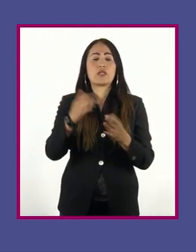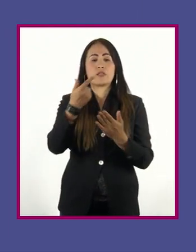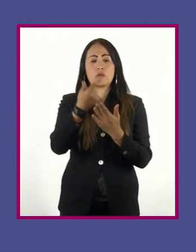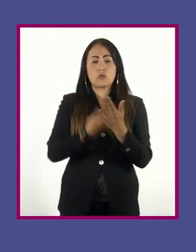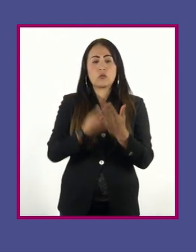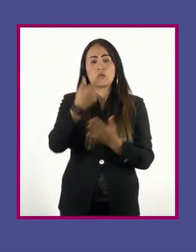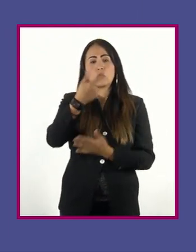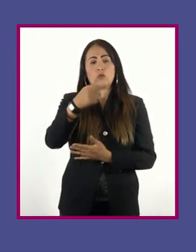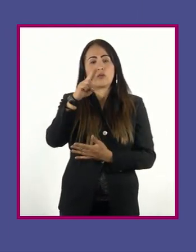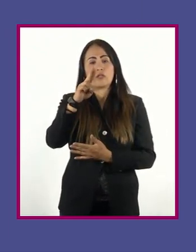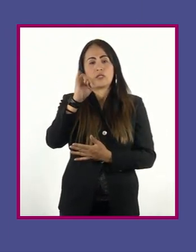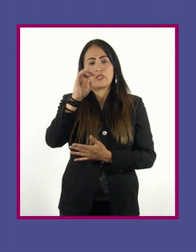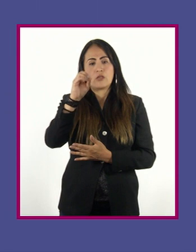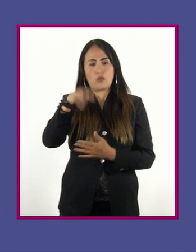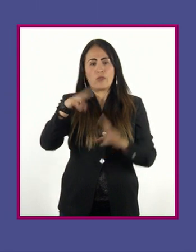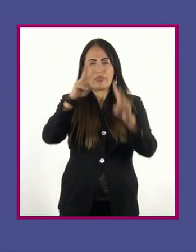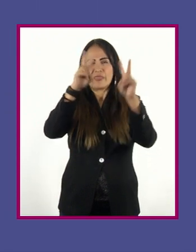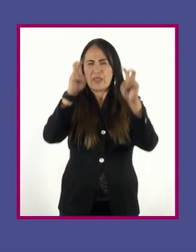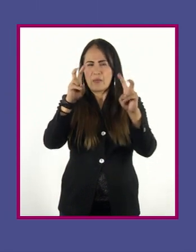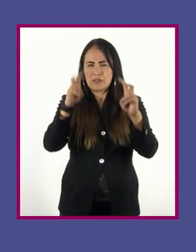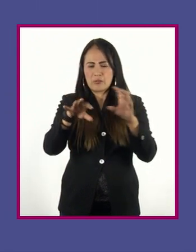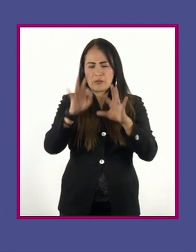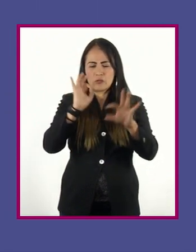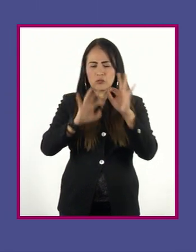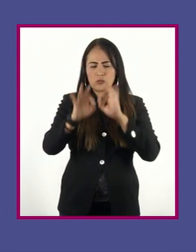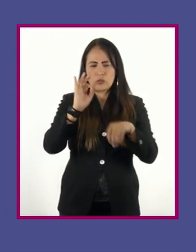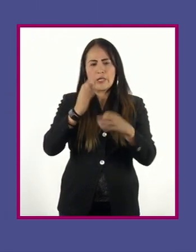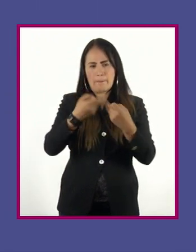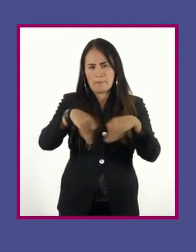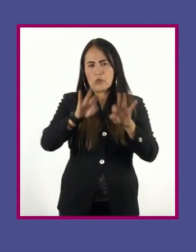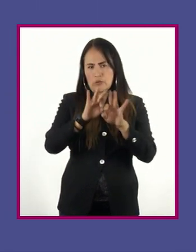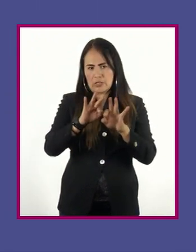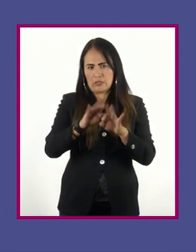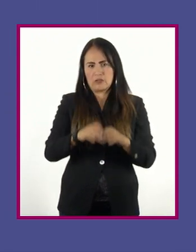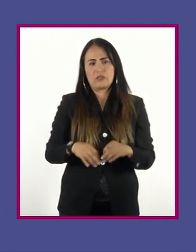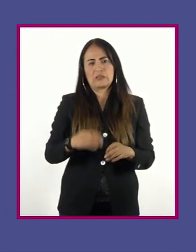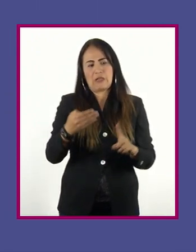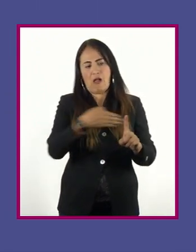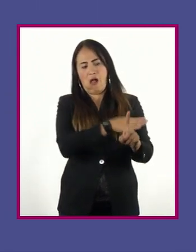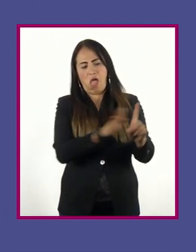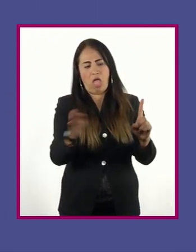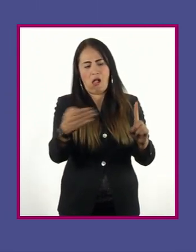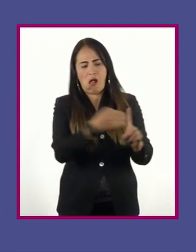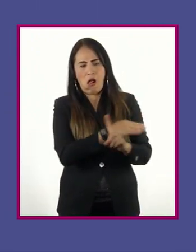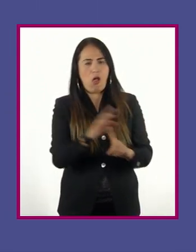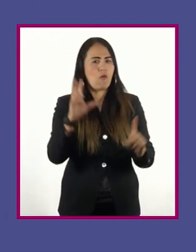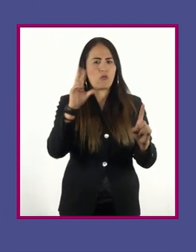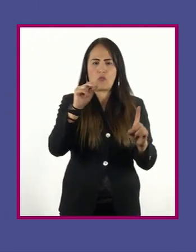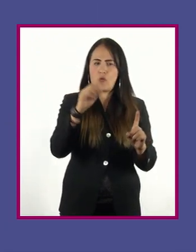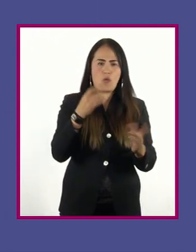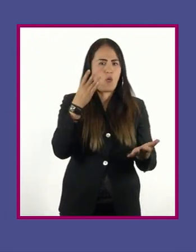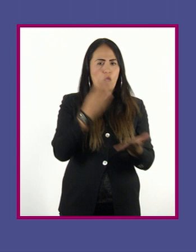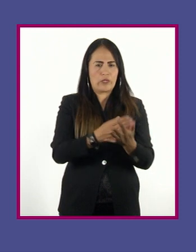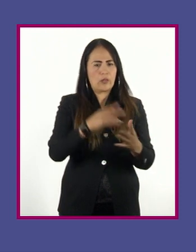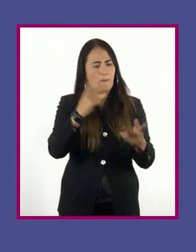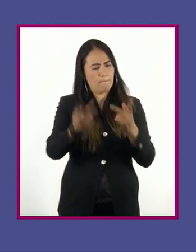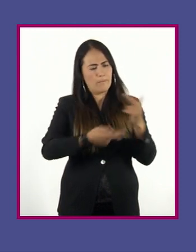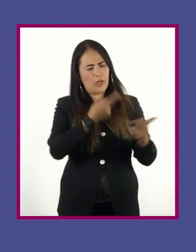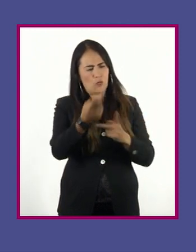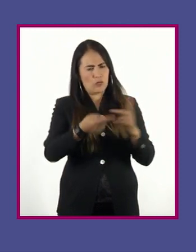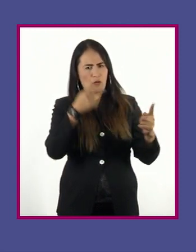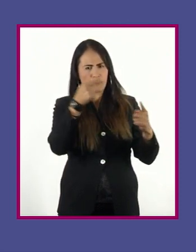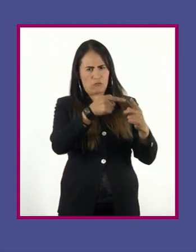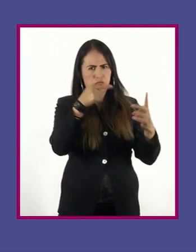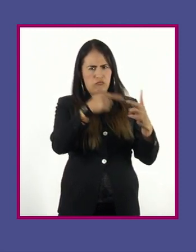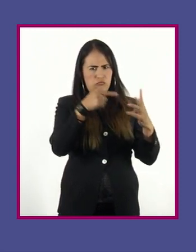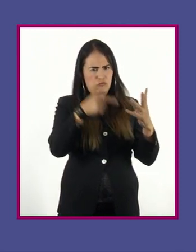tocar a fondo los temas importantes a tratar en la entrevista y evitar fugas de información en las preguntas que no se hagan.